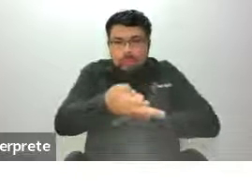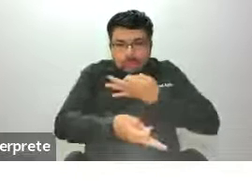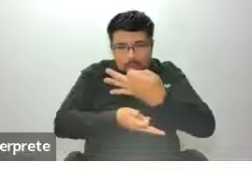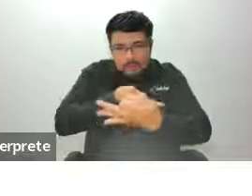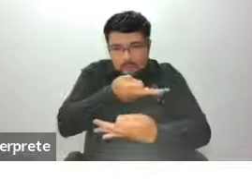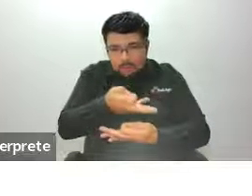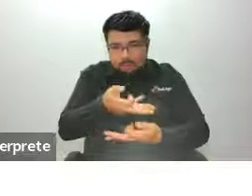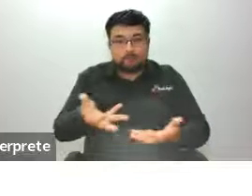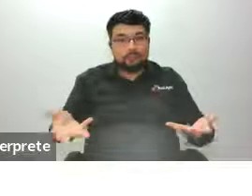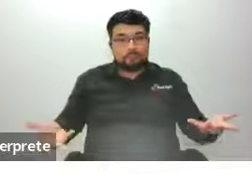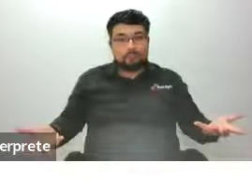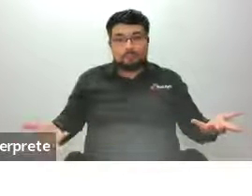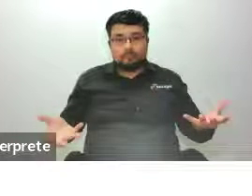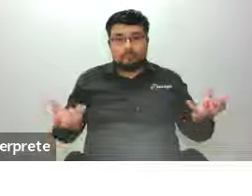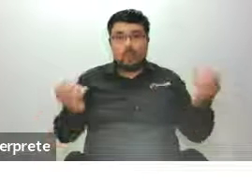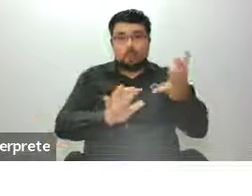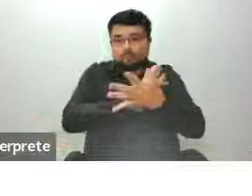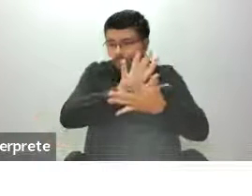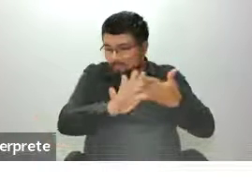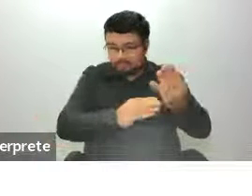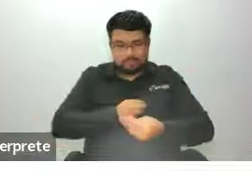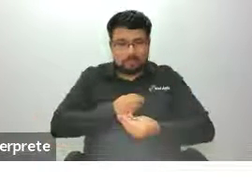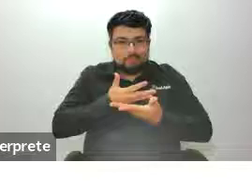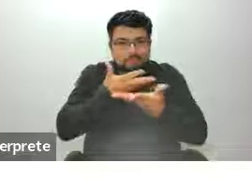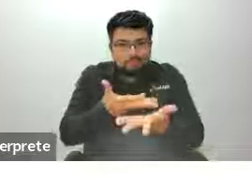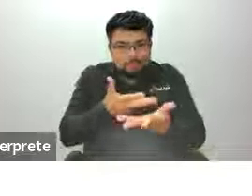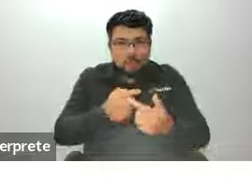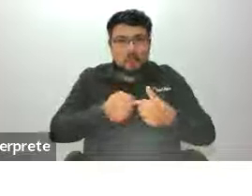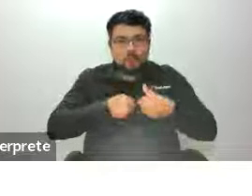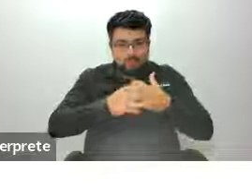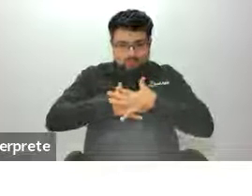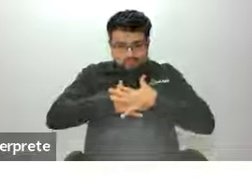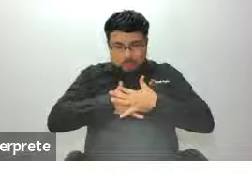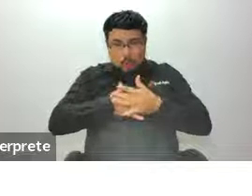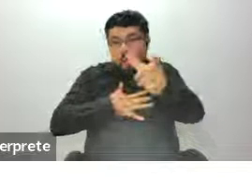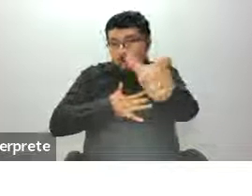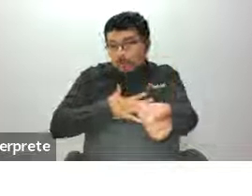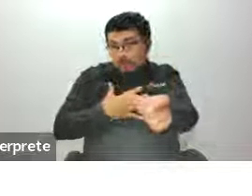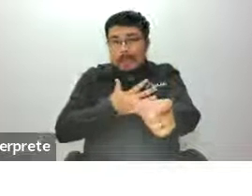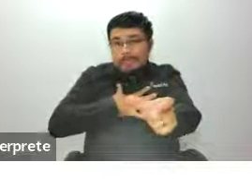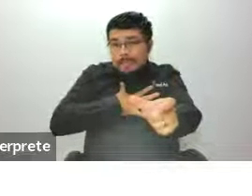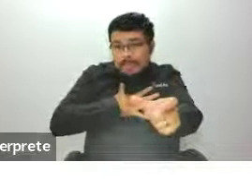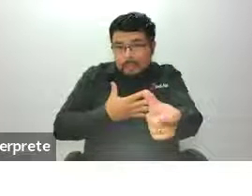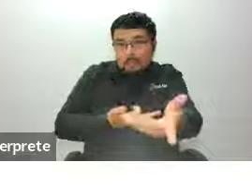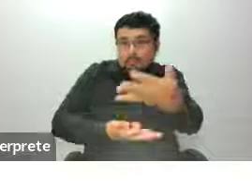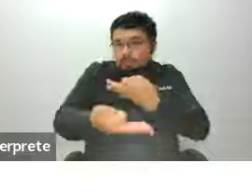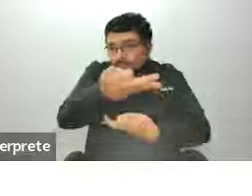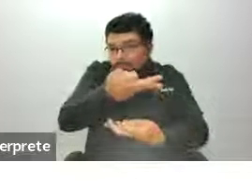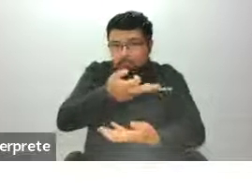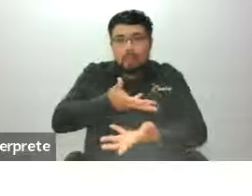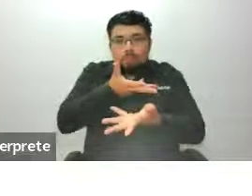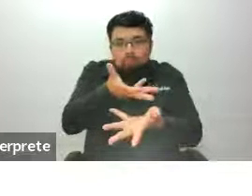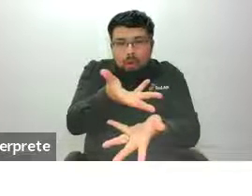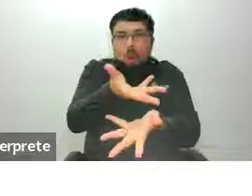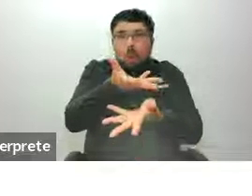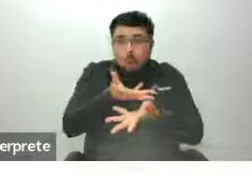estamos que estamos sintiendo nosotros o bien que están sintiendo otros, entender lo que está sucediendo en el mundo,